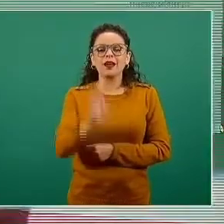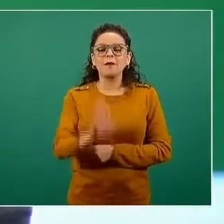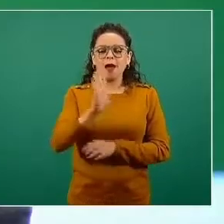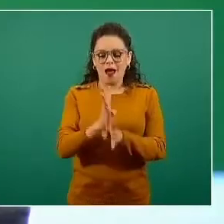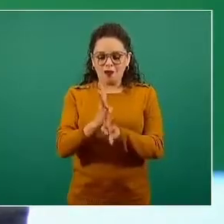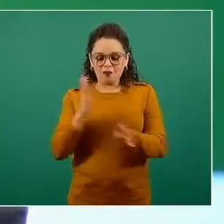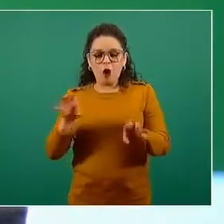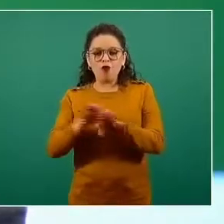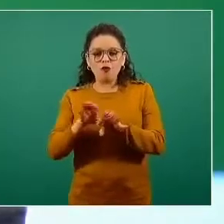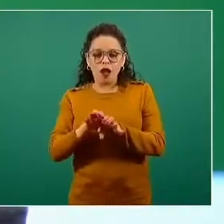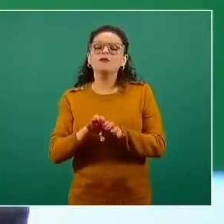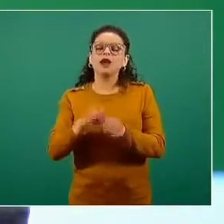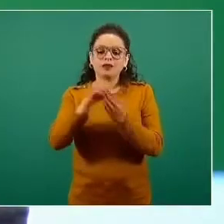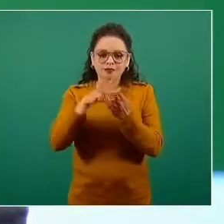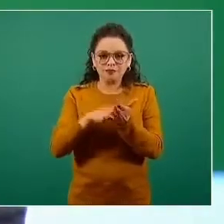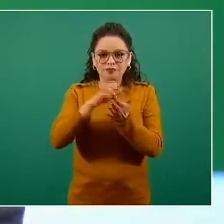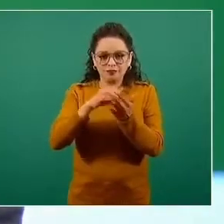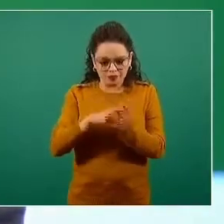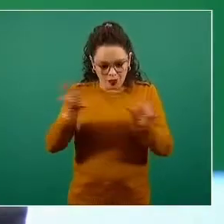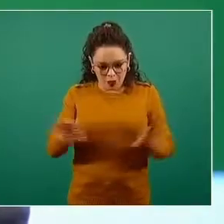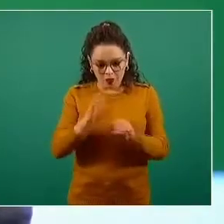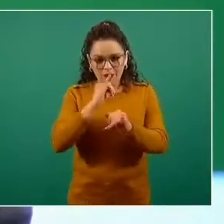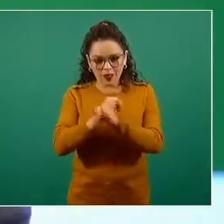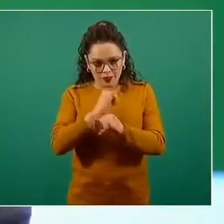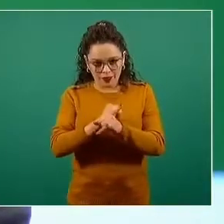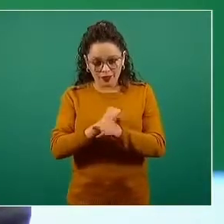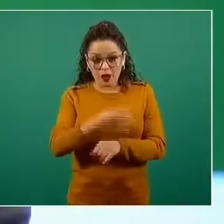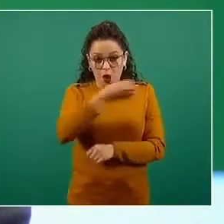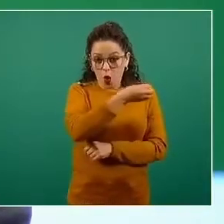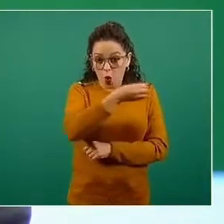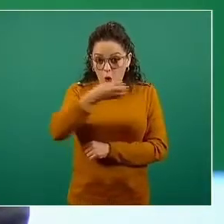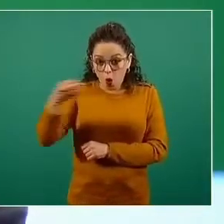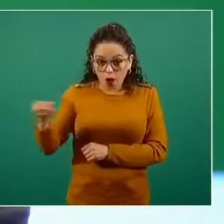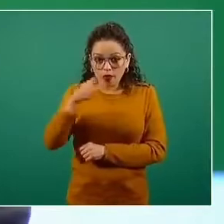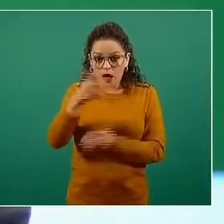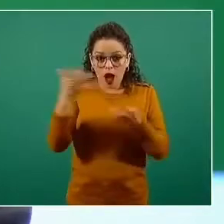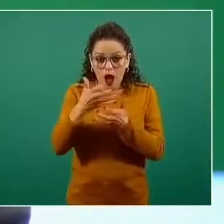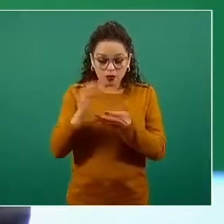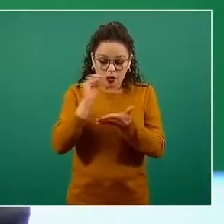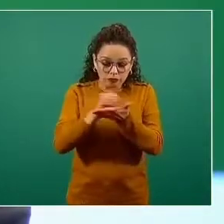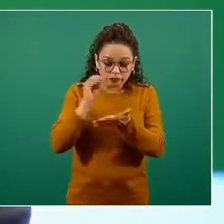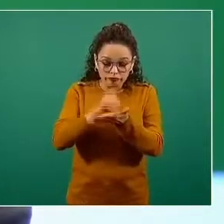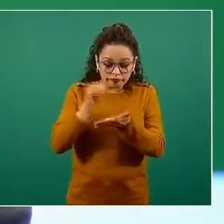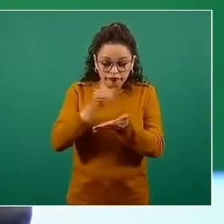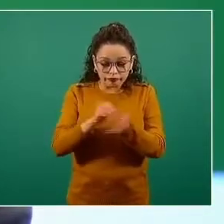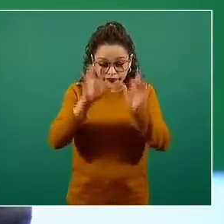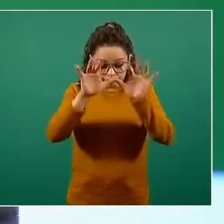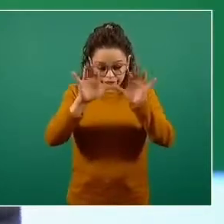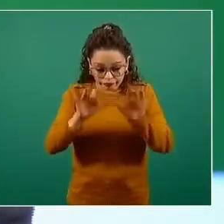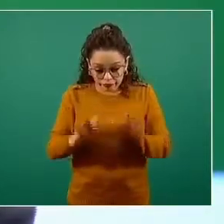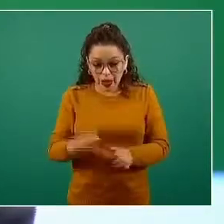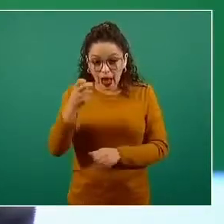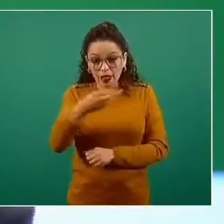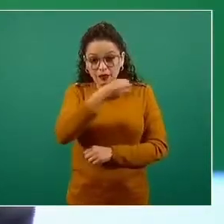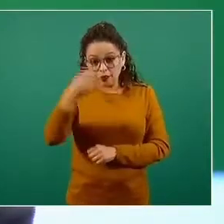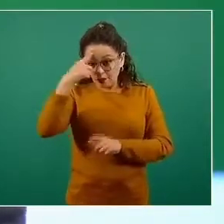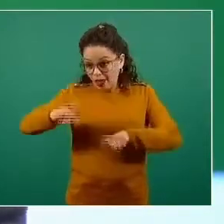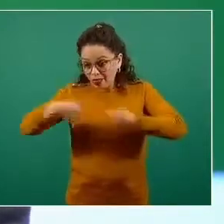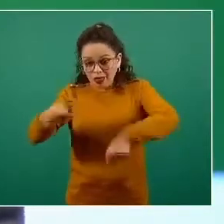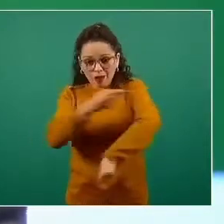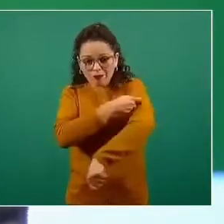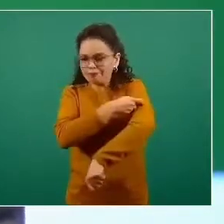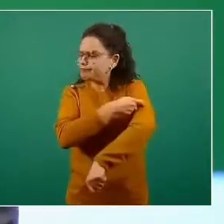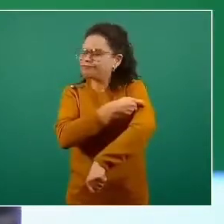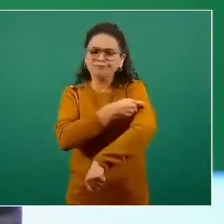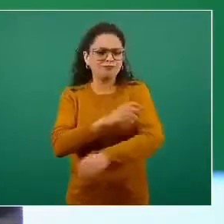y algunas personas pensaron que el orden en que se fueran registrando sería el orden en que sean vacunadas. No piensen eso. Por